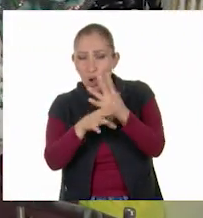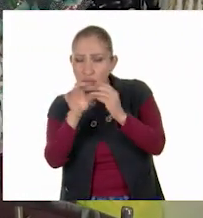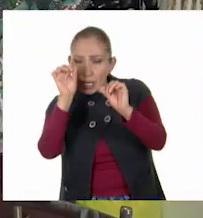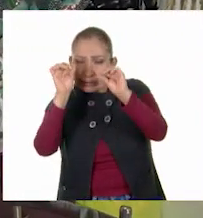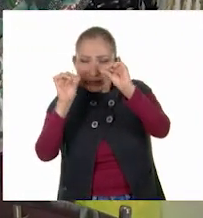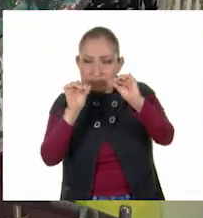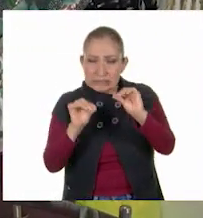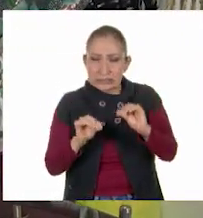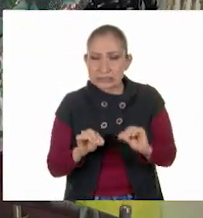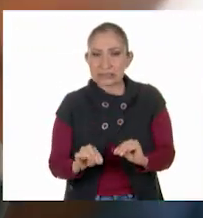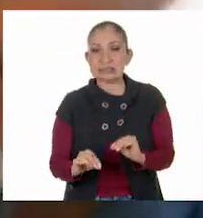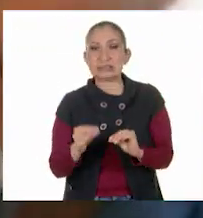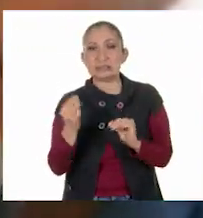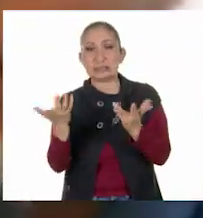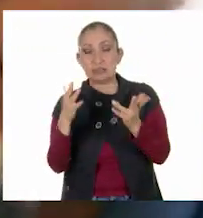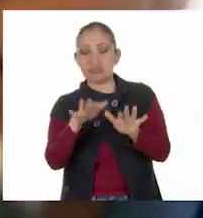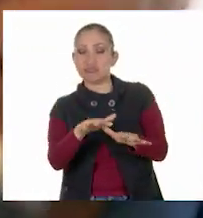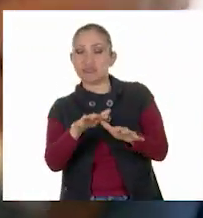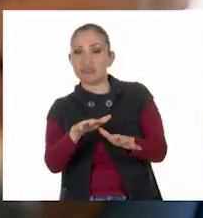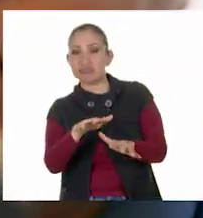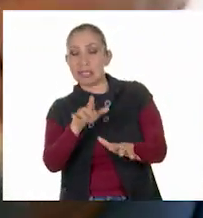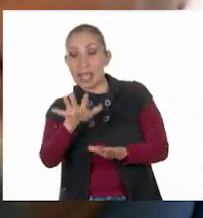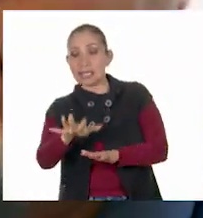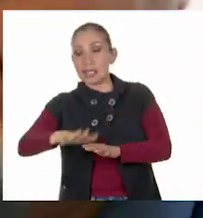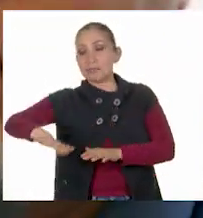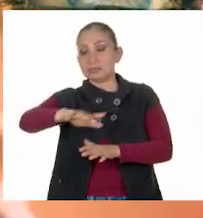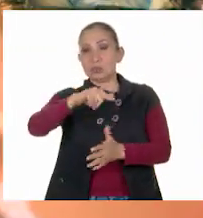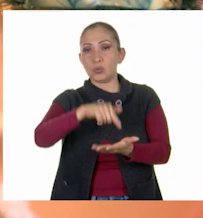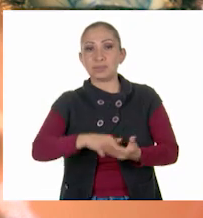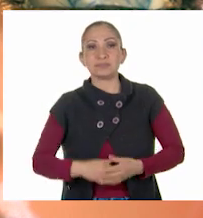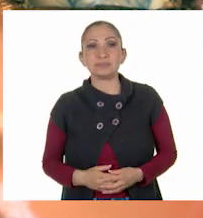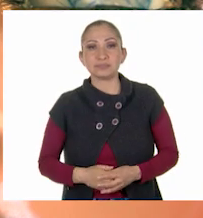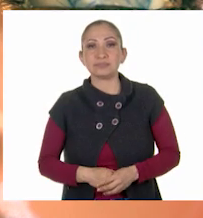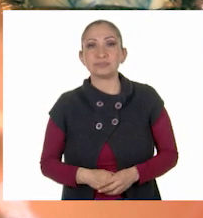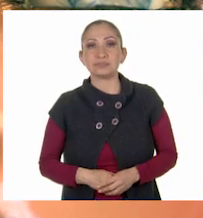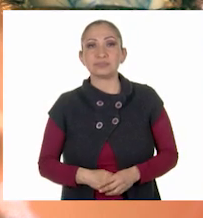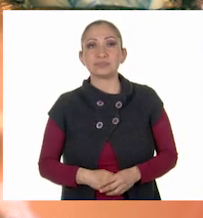pues distinguen mucho a esta zona.